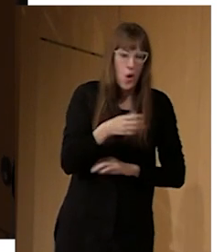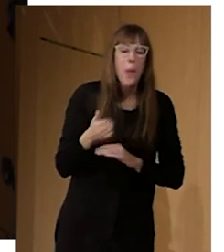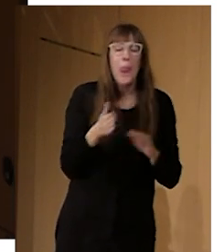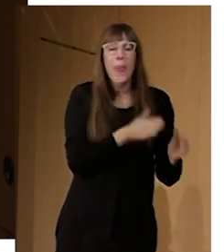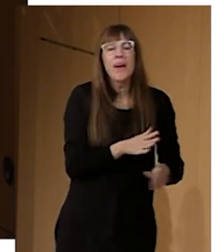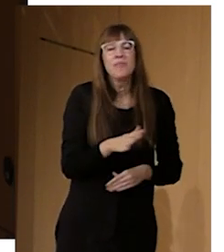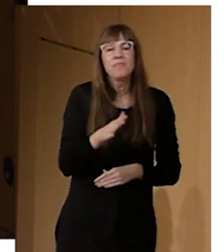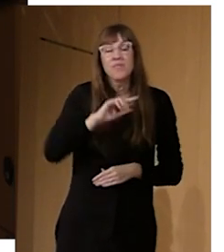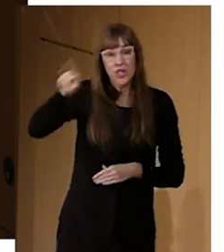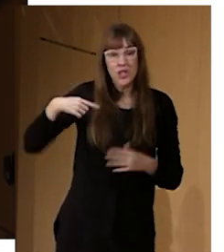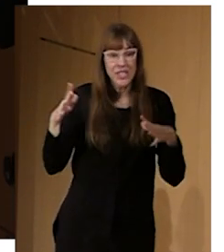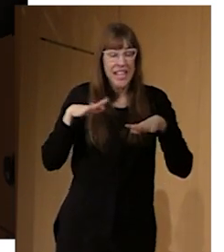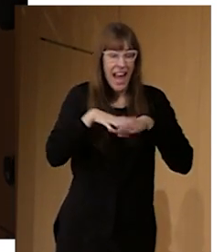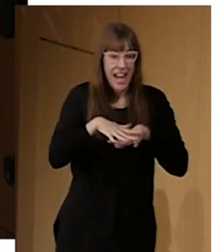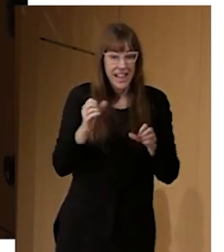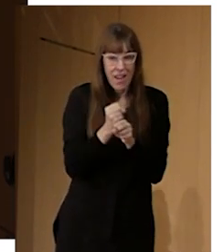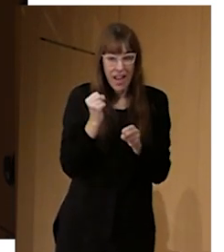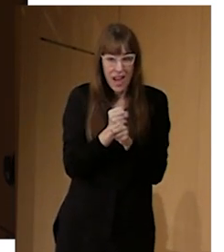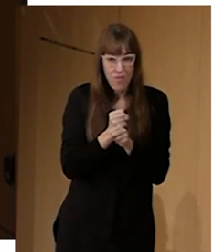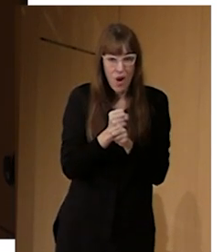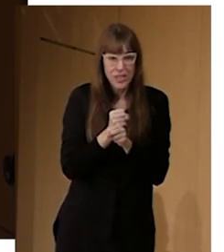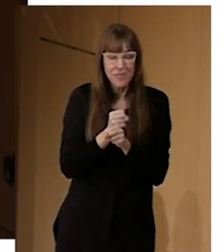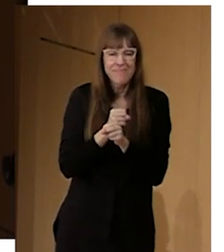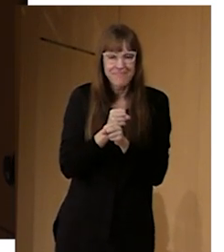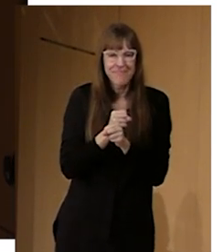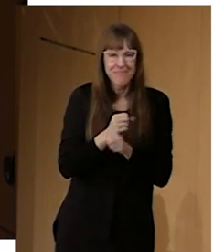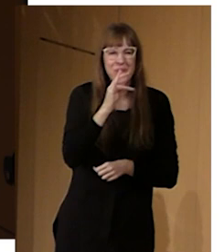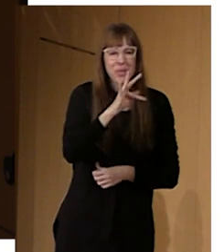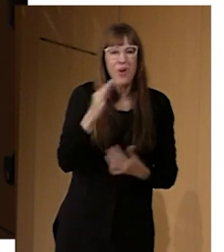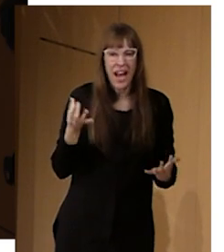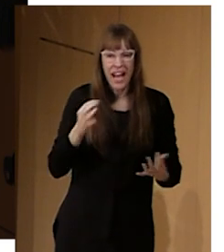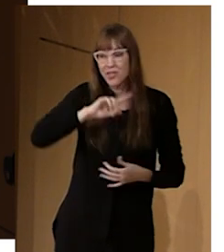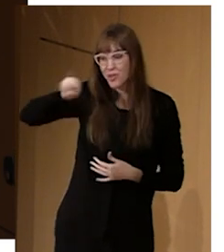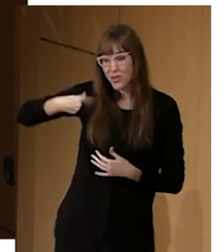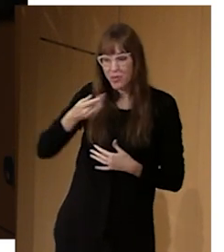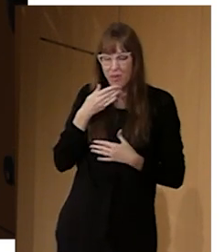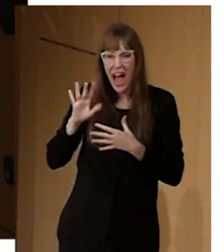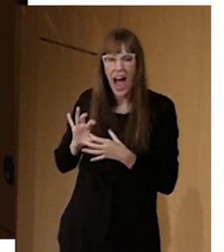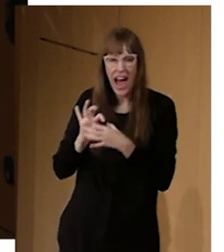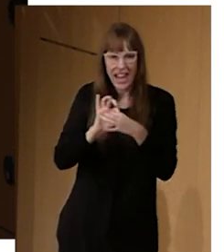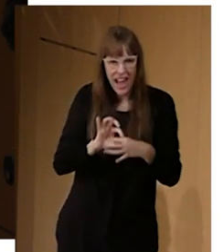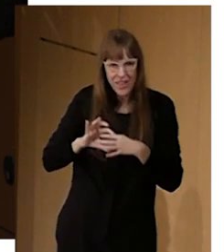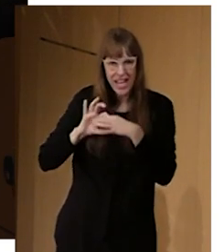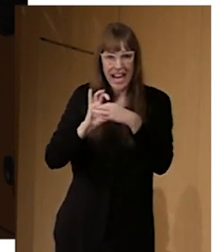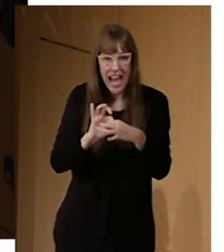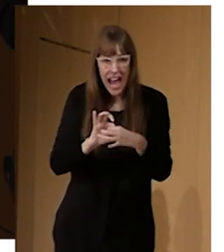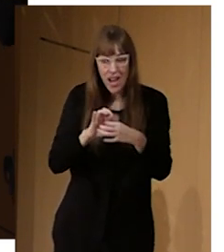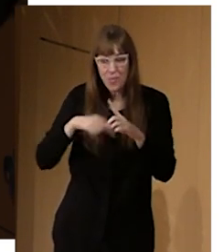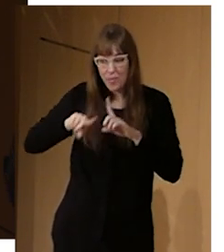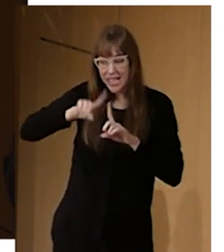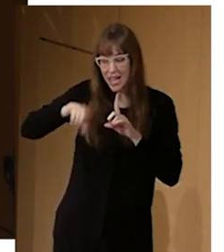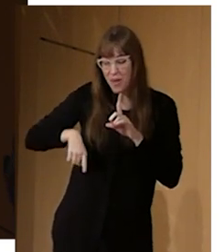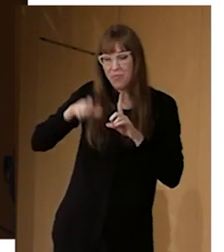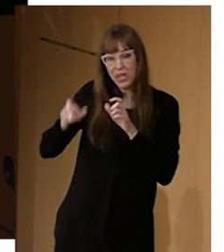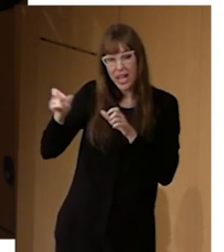nosotros podemos ser los aliados de las personas Pero que nosotros también podemos Buscar aliados que nos ayuden en este en este camino no para